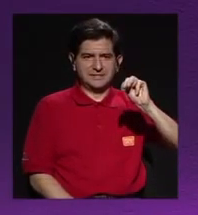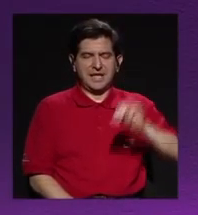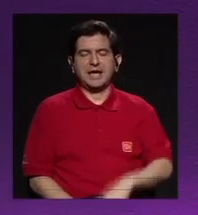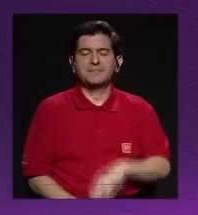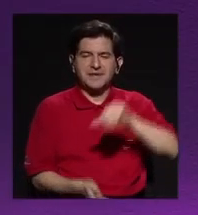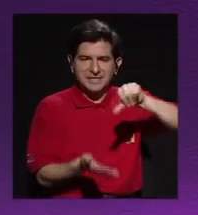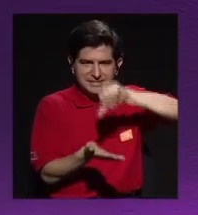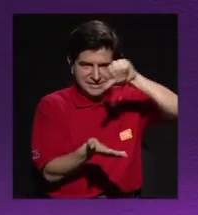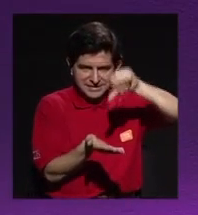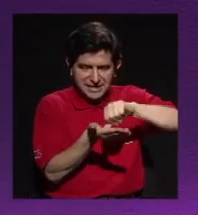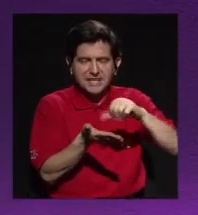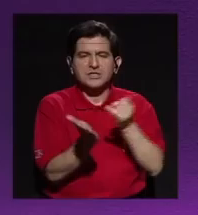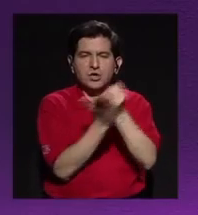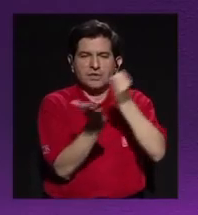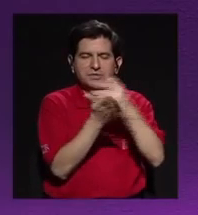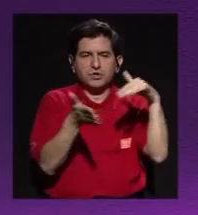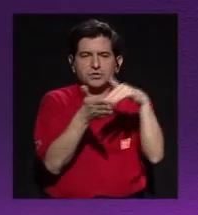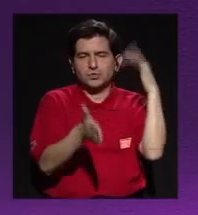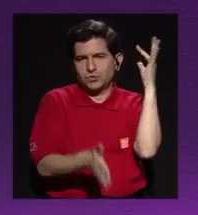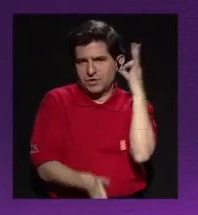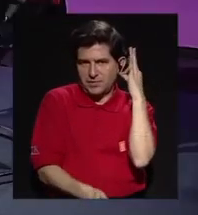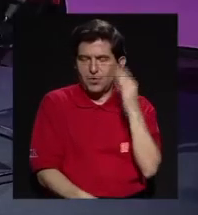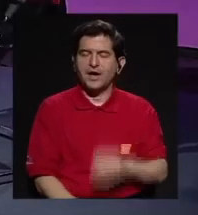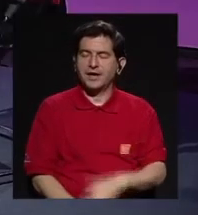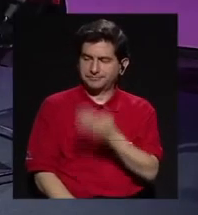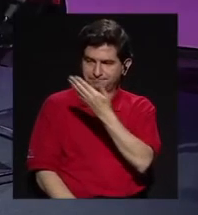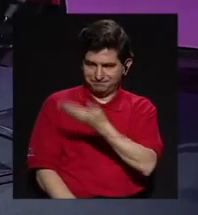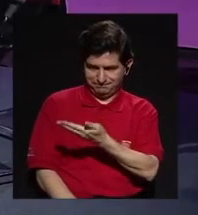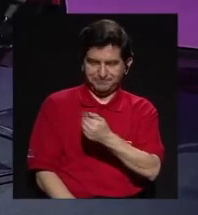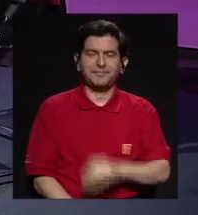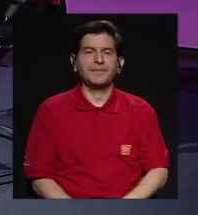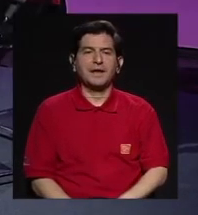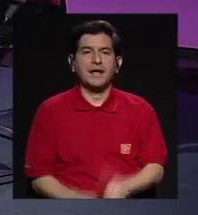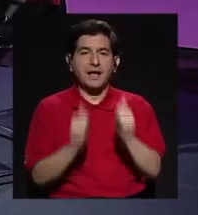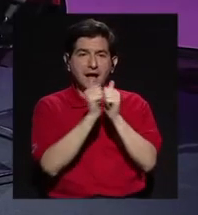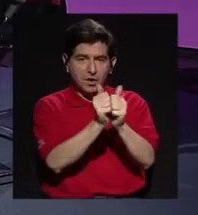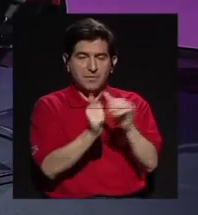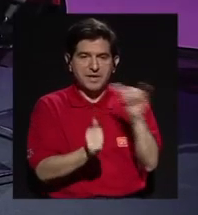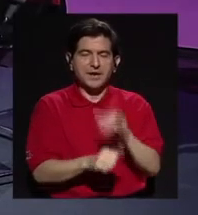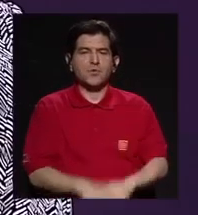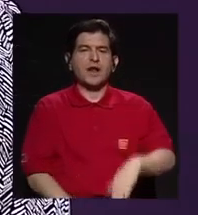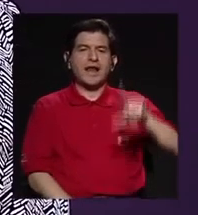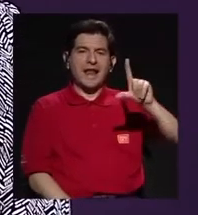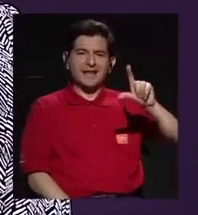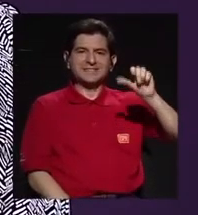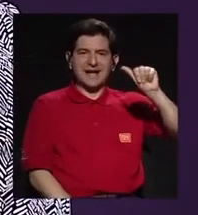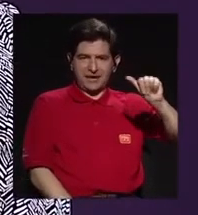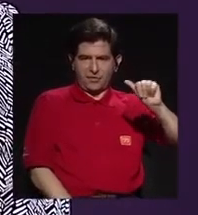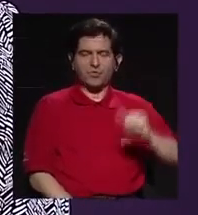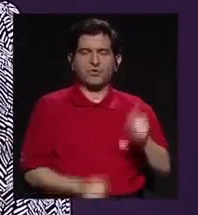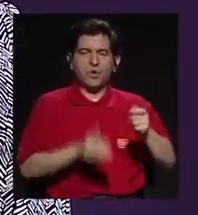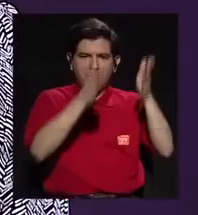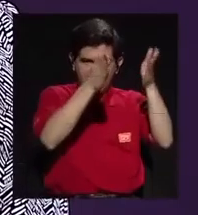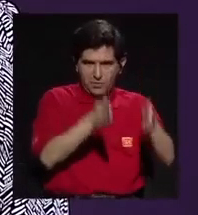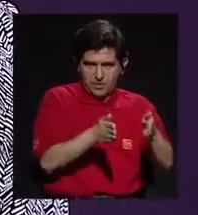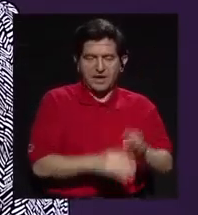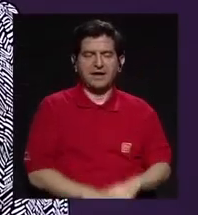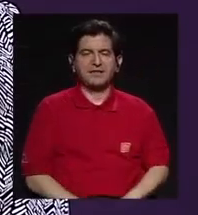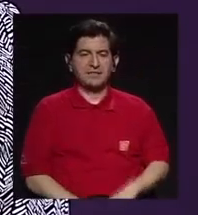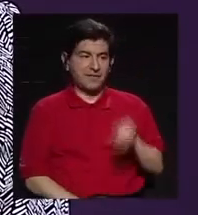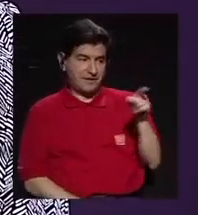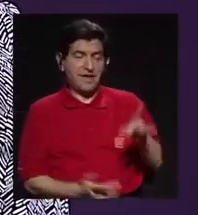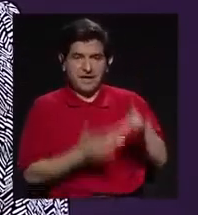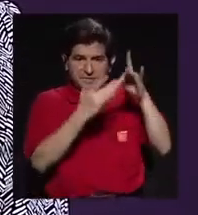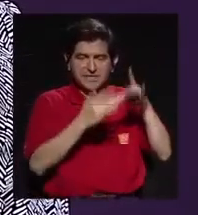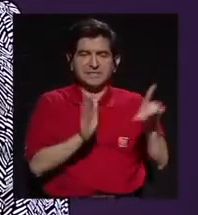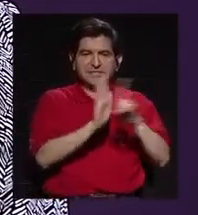Centro de Investigación de Estudios de la Mujer. Nos acompaña también Larisa Arroyo, quien es abogada,